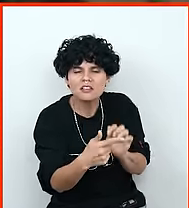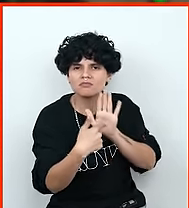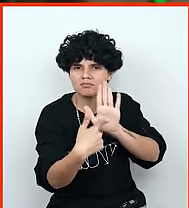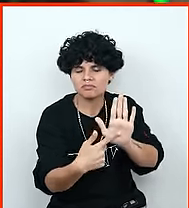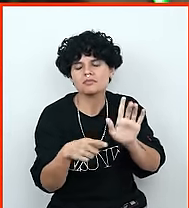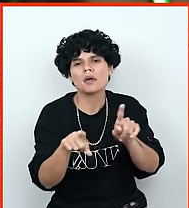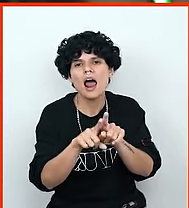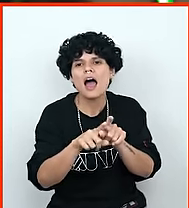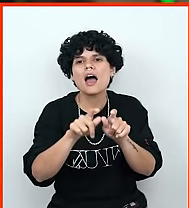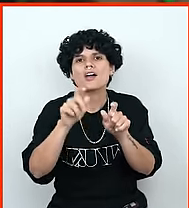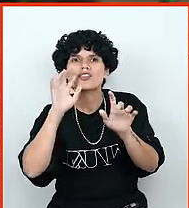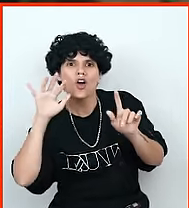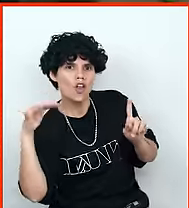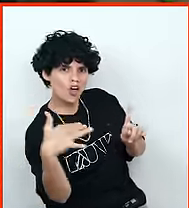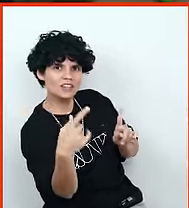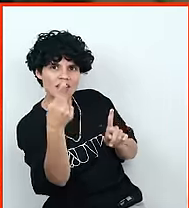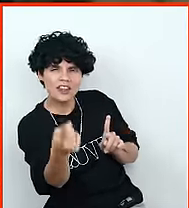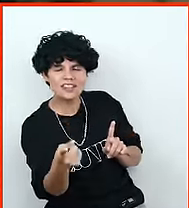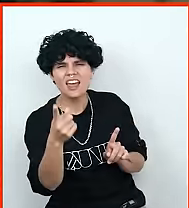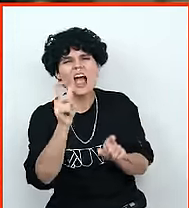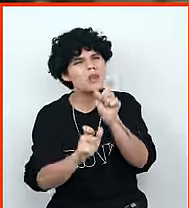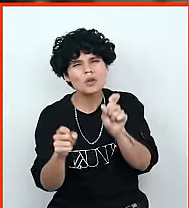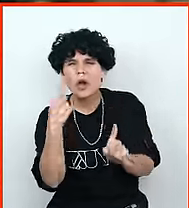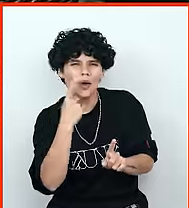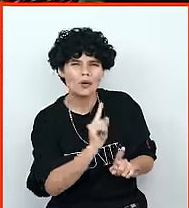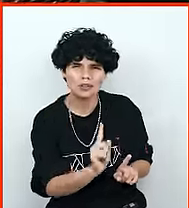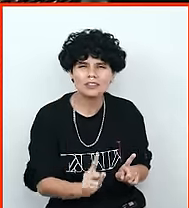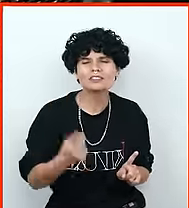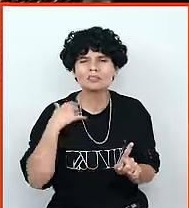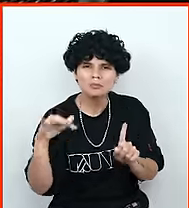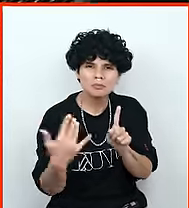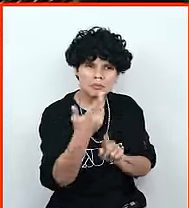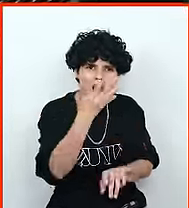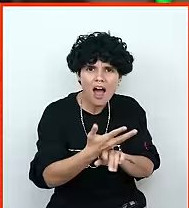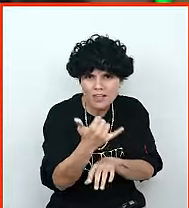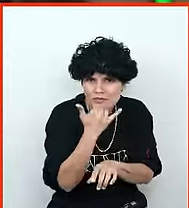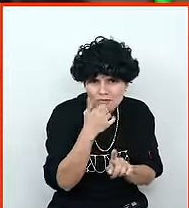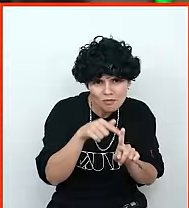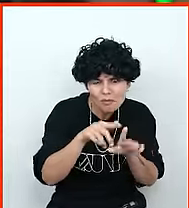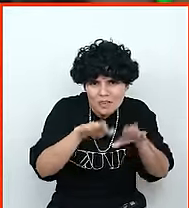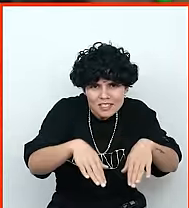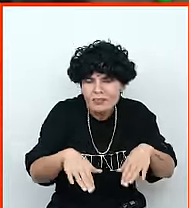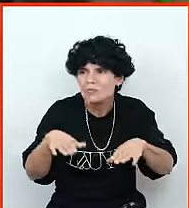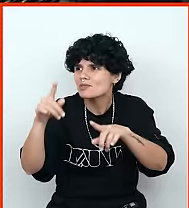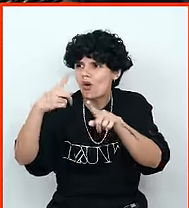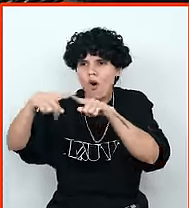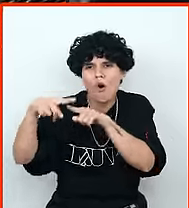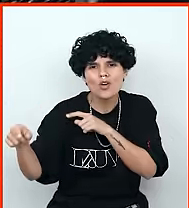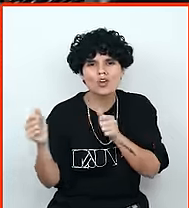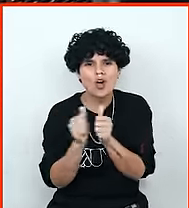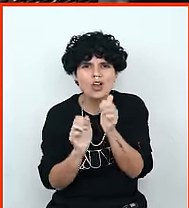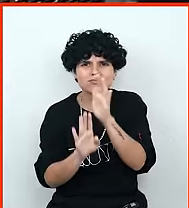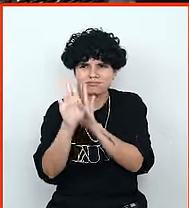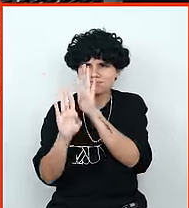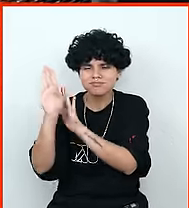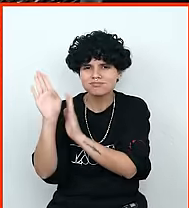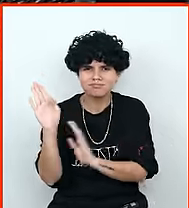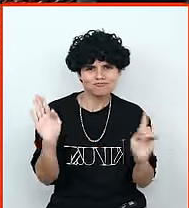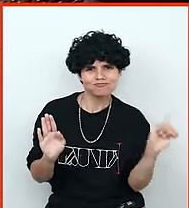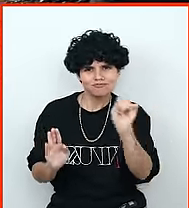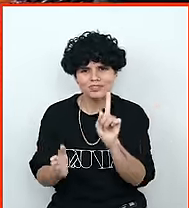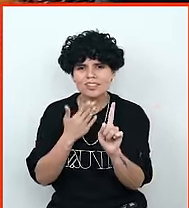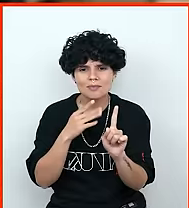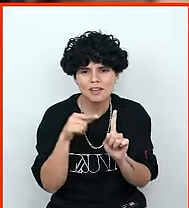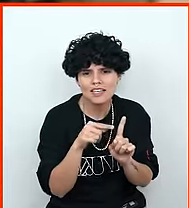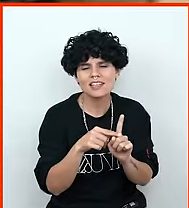la entrada a, también para mucho público, a lo mejor no está atento, pero está ahí en YouTube, al ladito de los demás, está tu